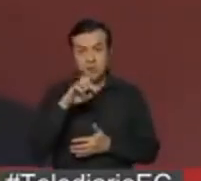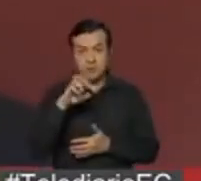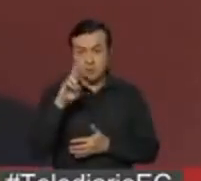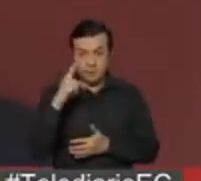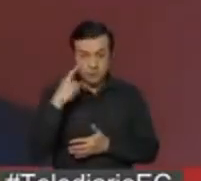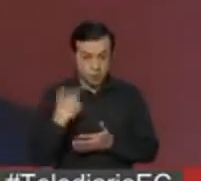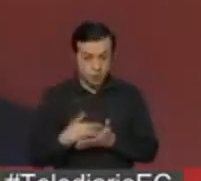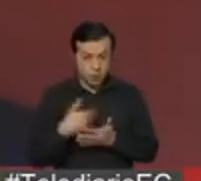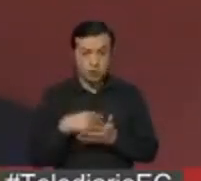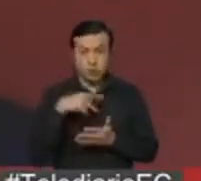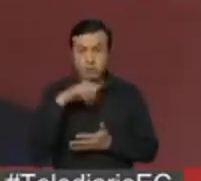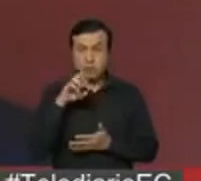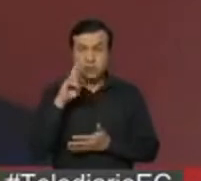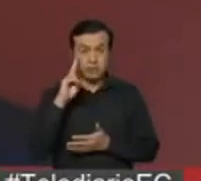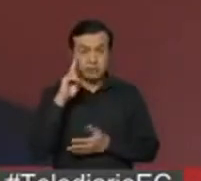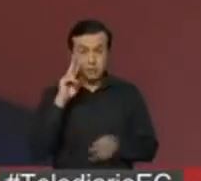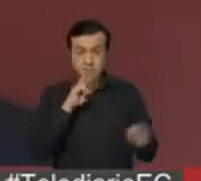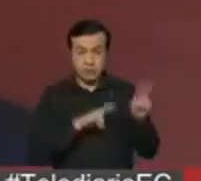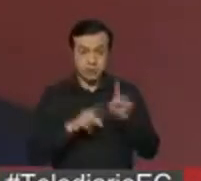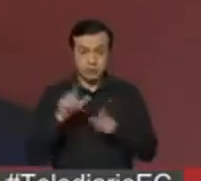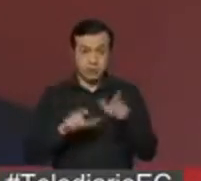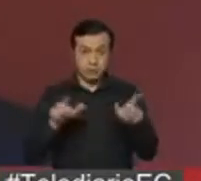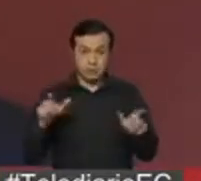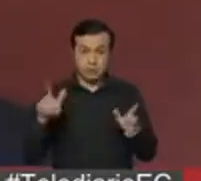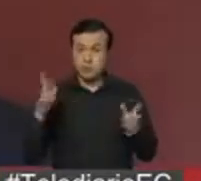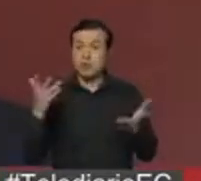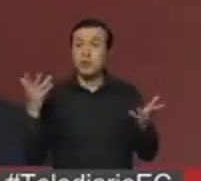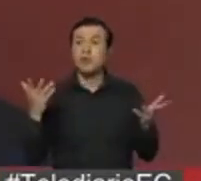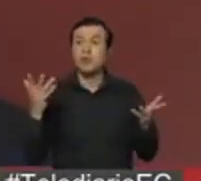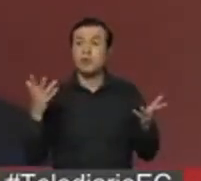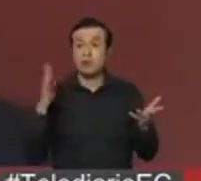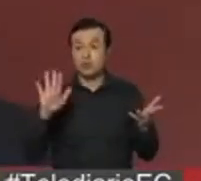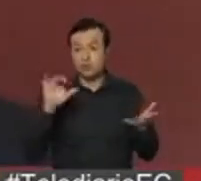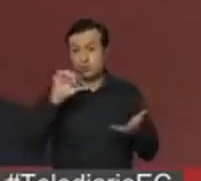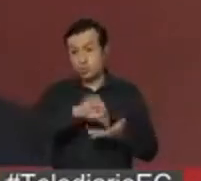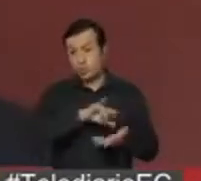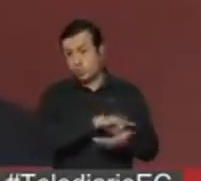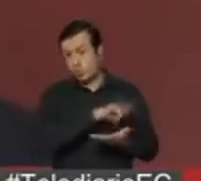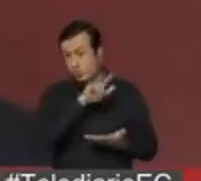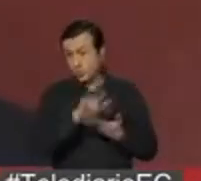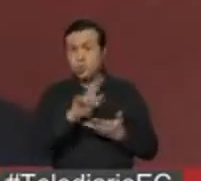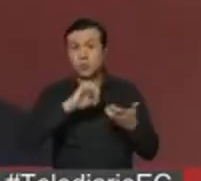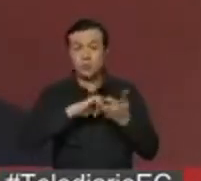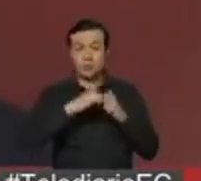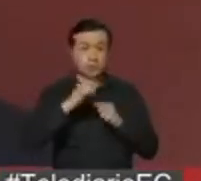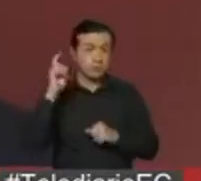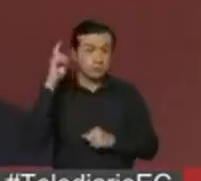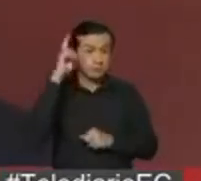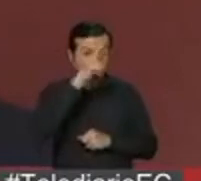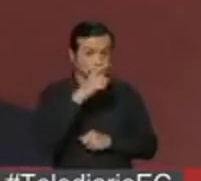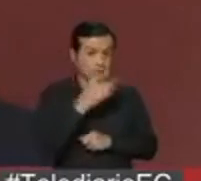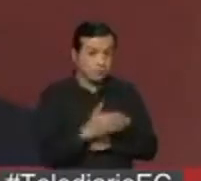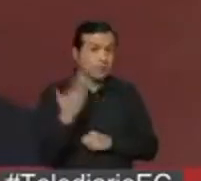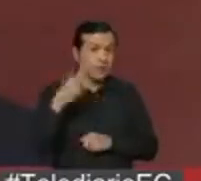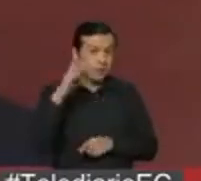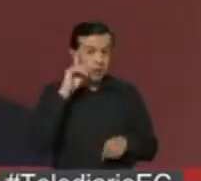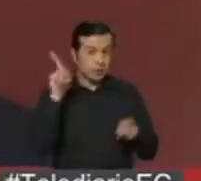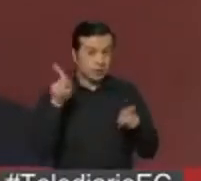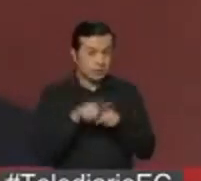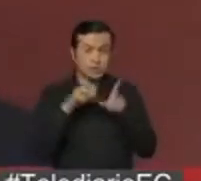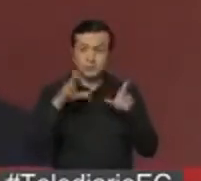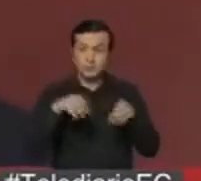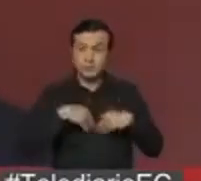así, PCR básicamente para los pasajeros que lleguen a su ciudad, y eso sí nos complica porque se había acordado y así